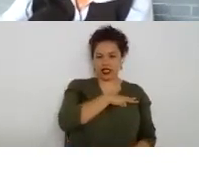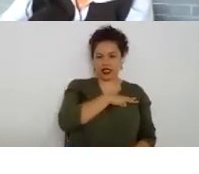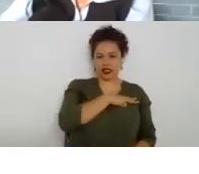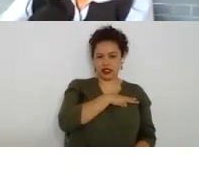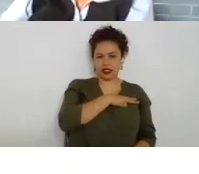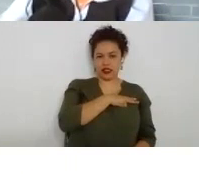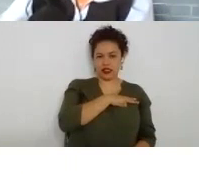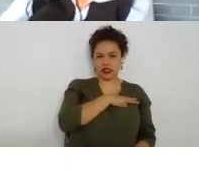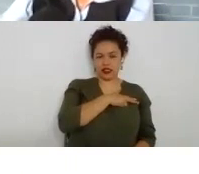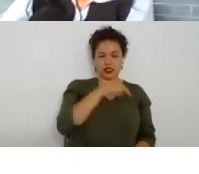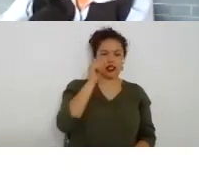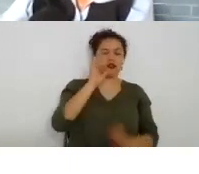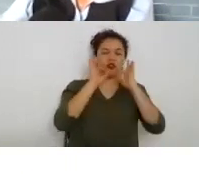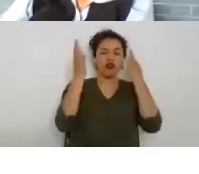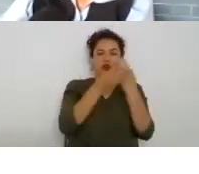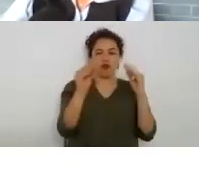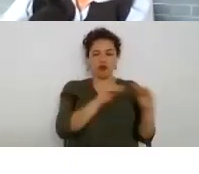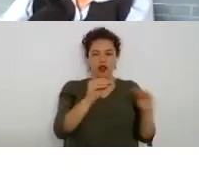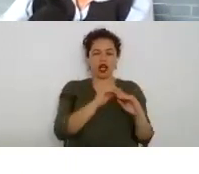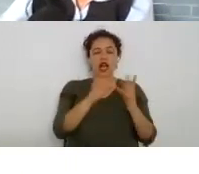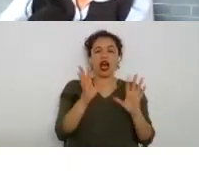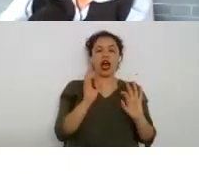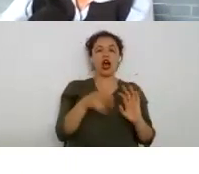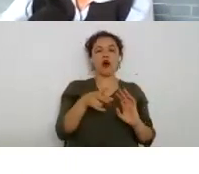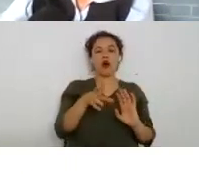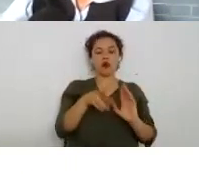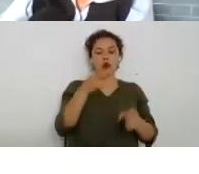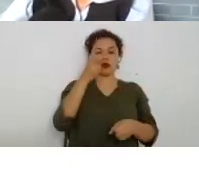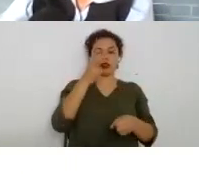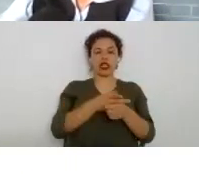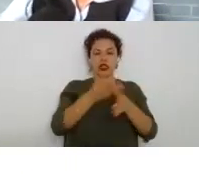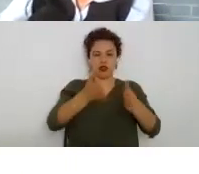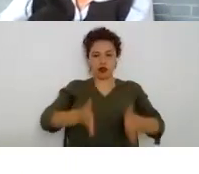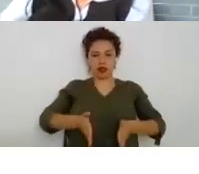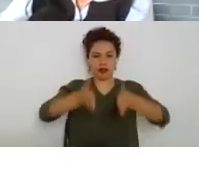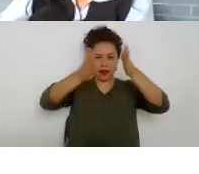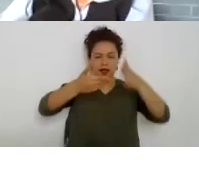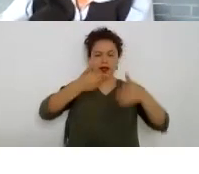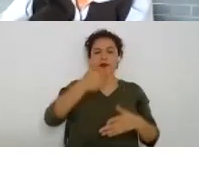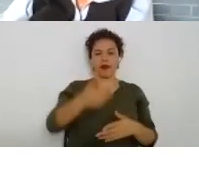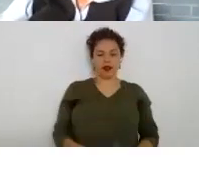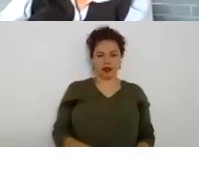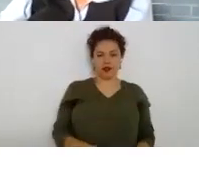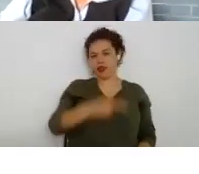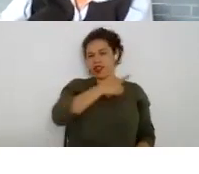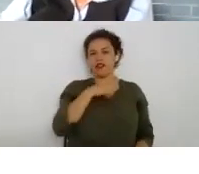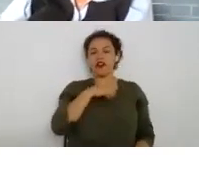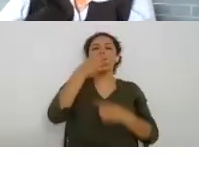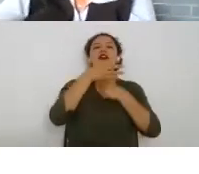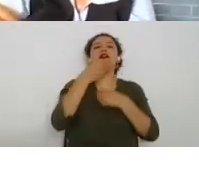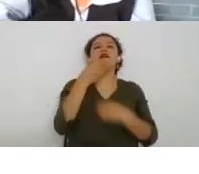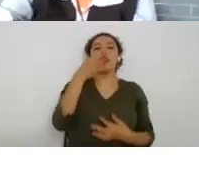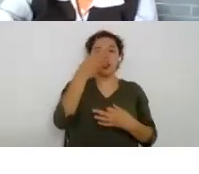a la víctima de una manera rígida. ¿Ok? Un movimiento alineado. ¿Qué tiene que estar alineado? Cuando digo que tiene que